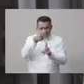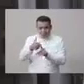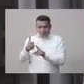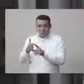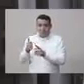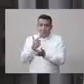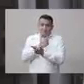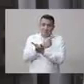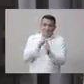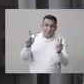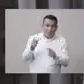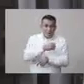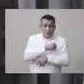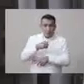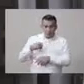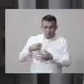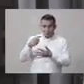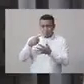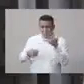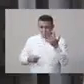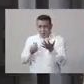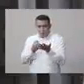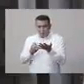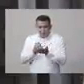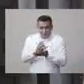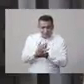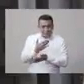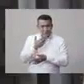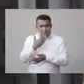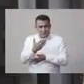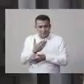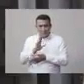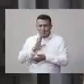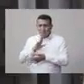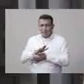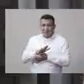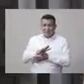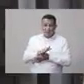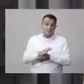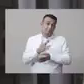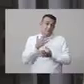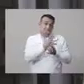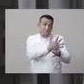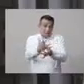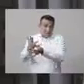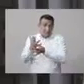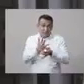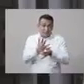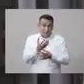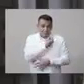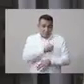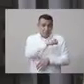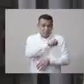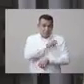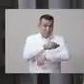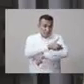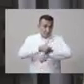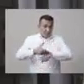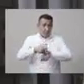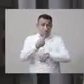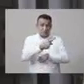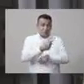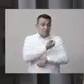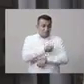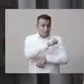equivoquemos. A las empresas que ya están operando y proporcionan servicios o venden productos y no